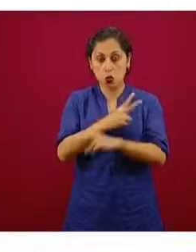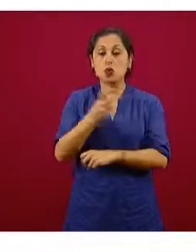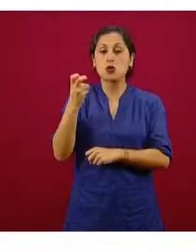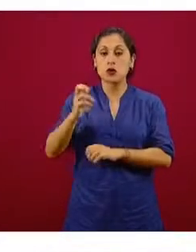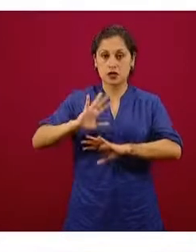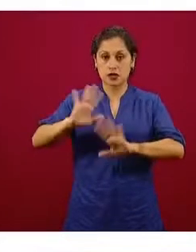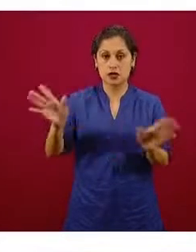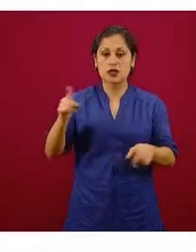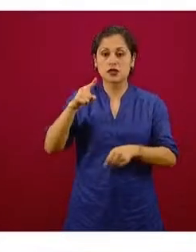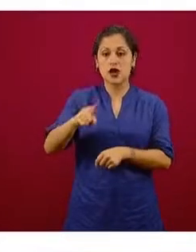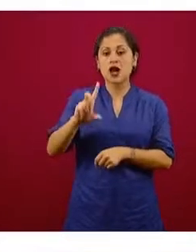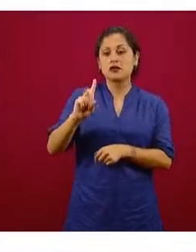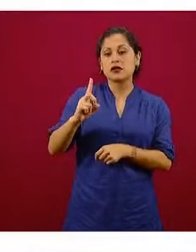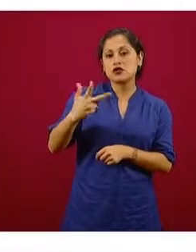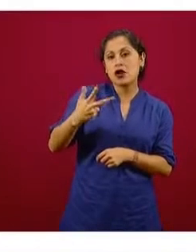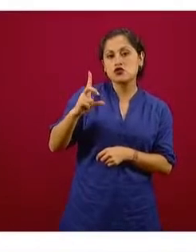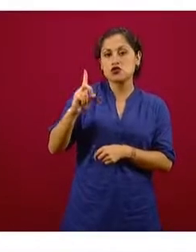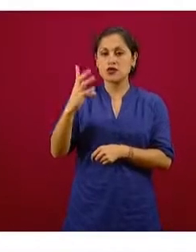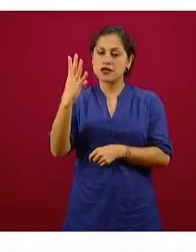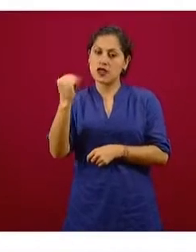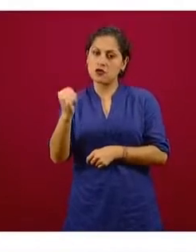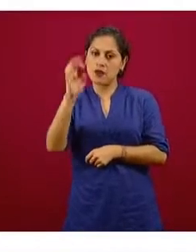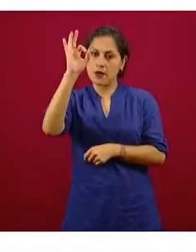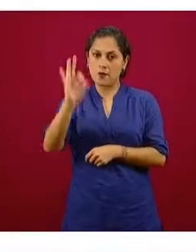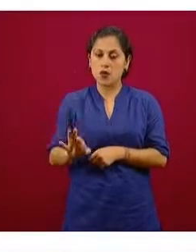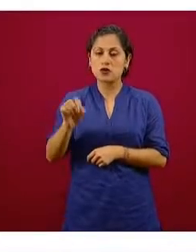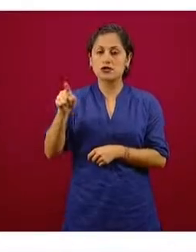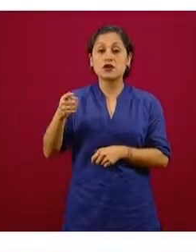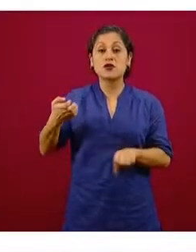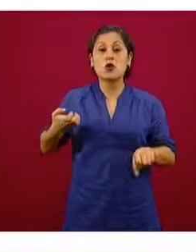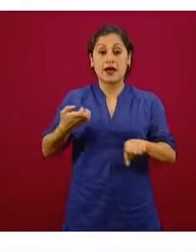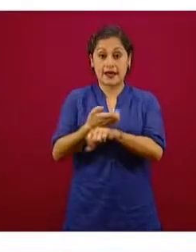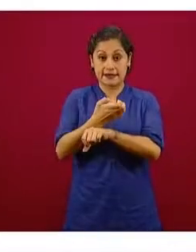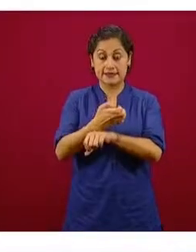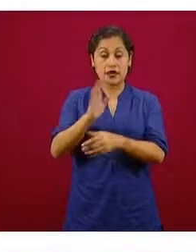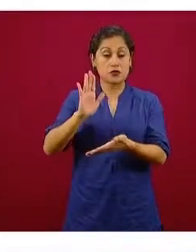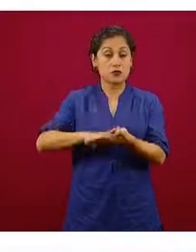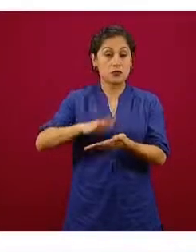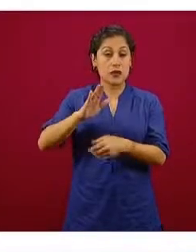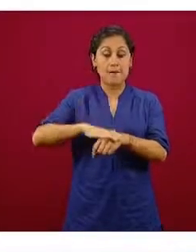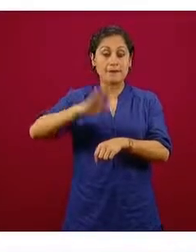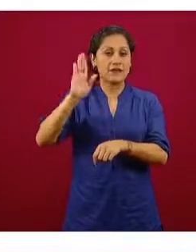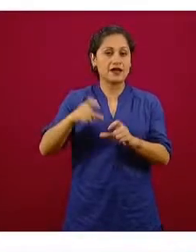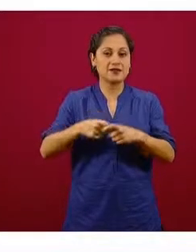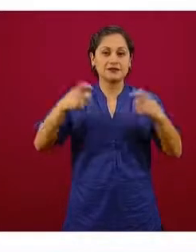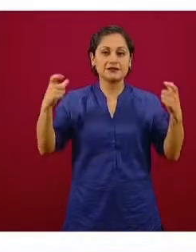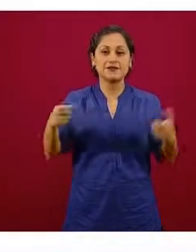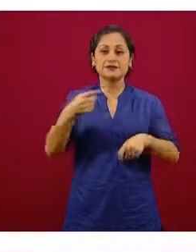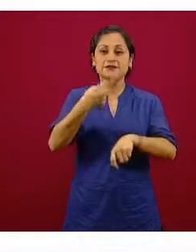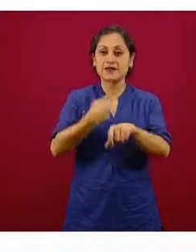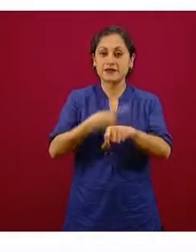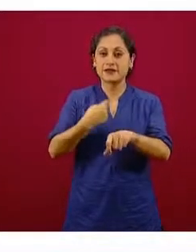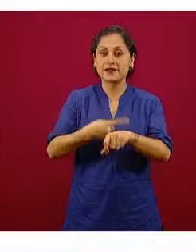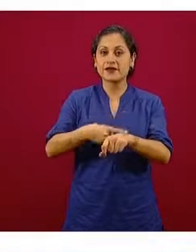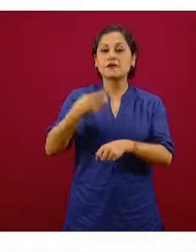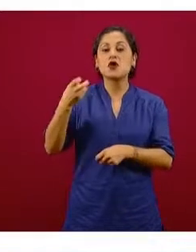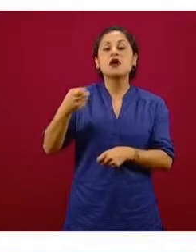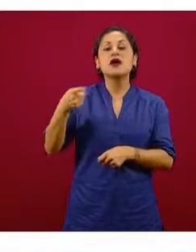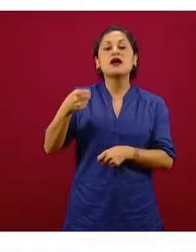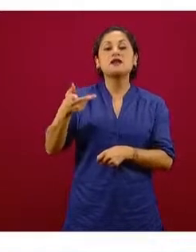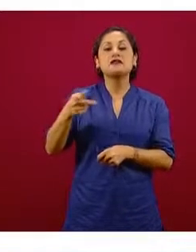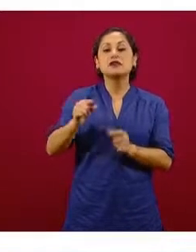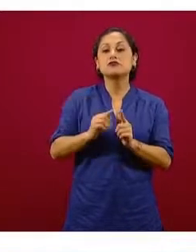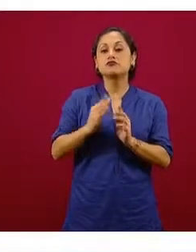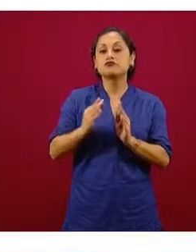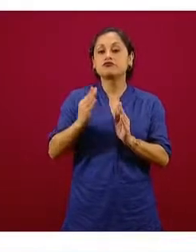disponibilidad, 38-39% de estos estados que tienen la mayor ocupación, y en la medida que vamos avanzando a la derecha,